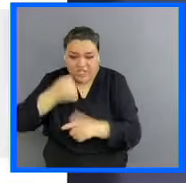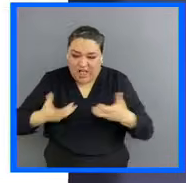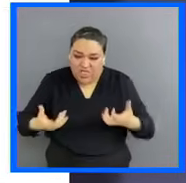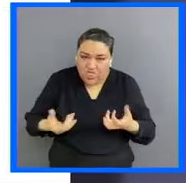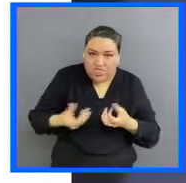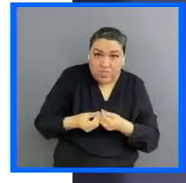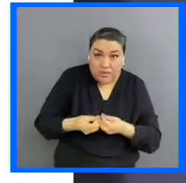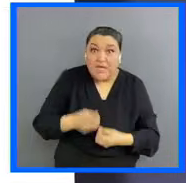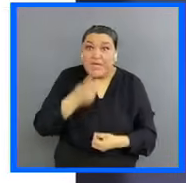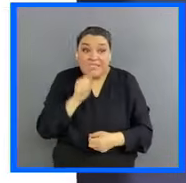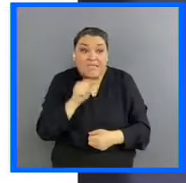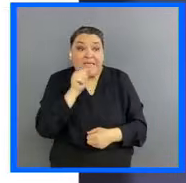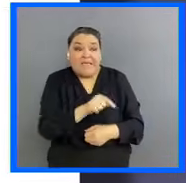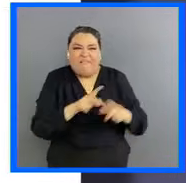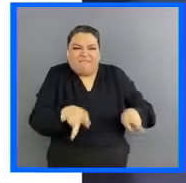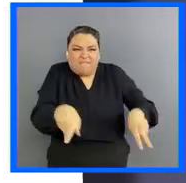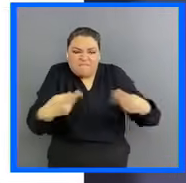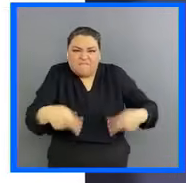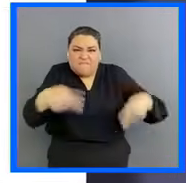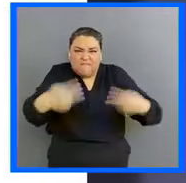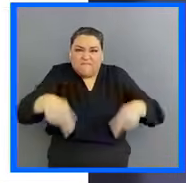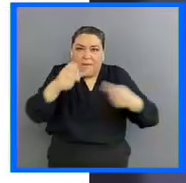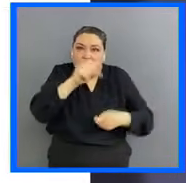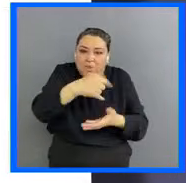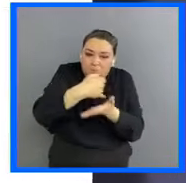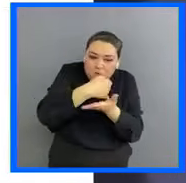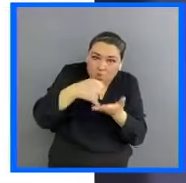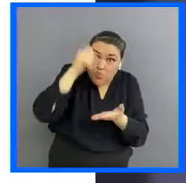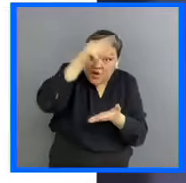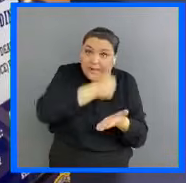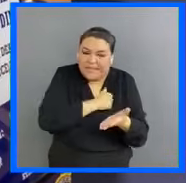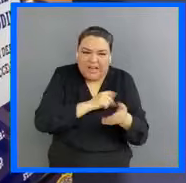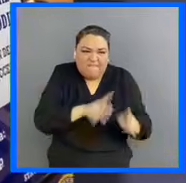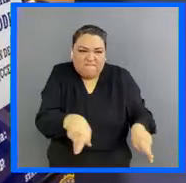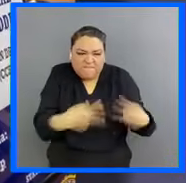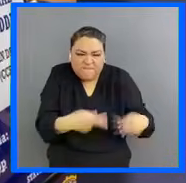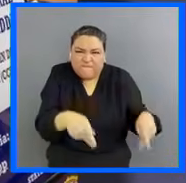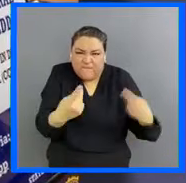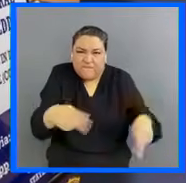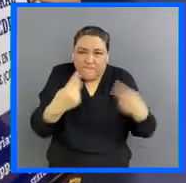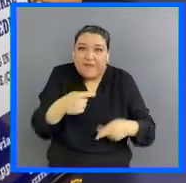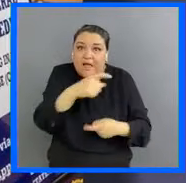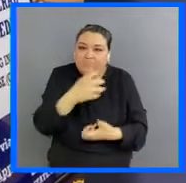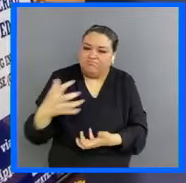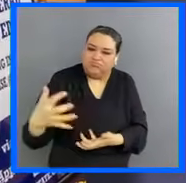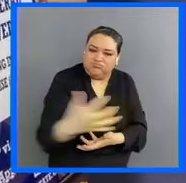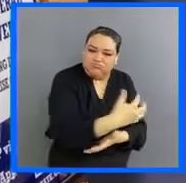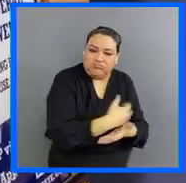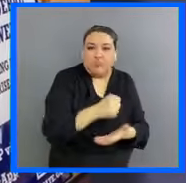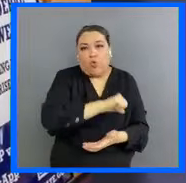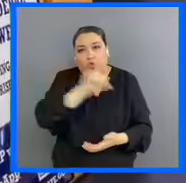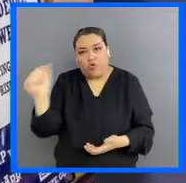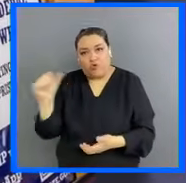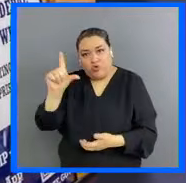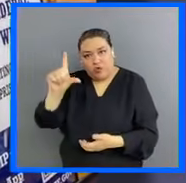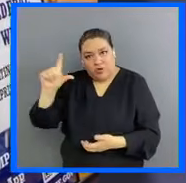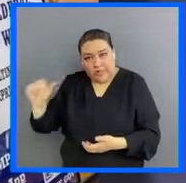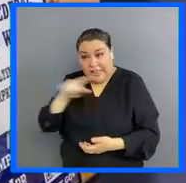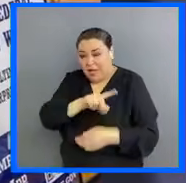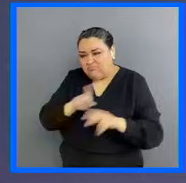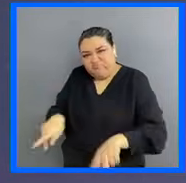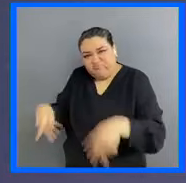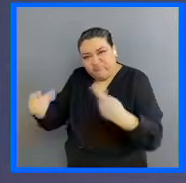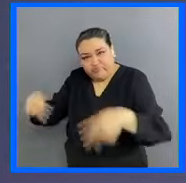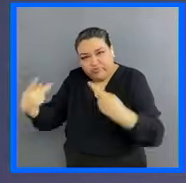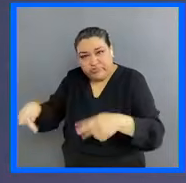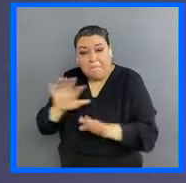mayor distribuidor de cocaína en Canadá y uno de los más prolíficos en Los Ángeles, California, donde habría traficado cerca de